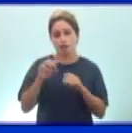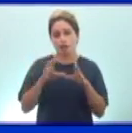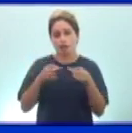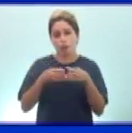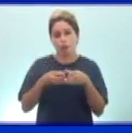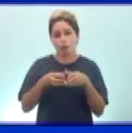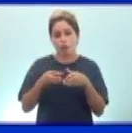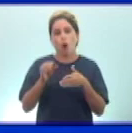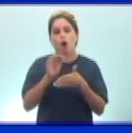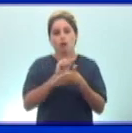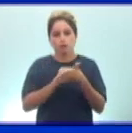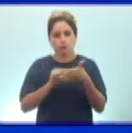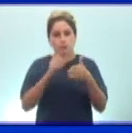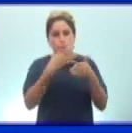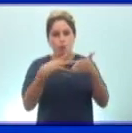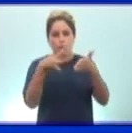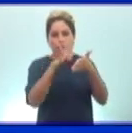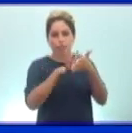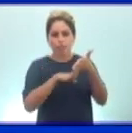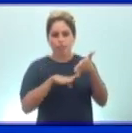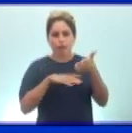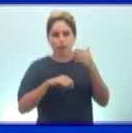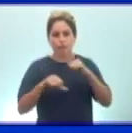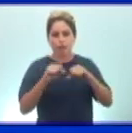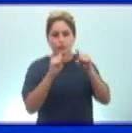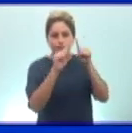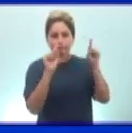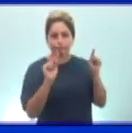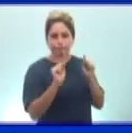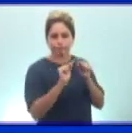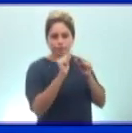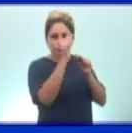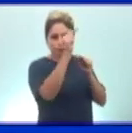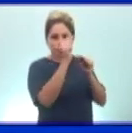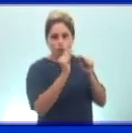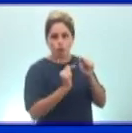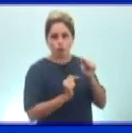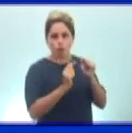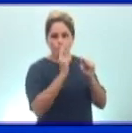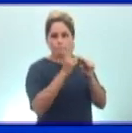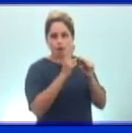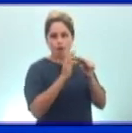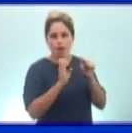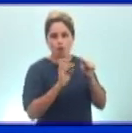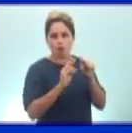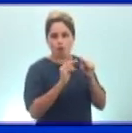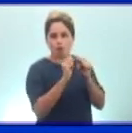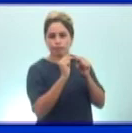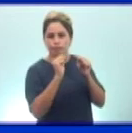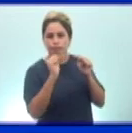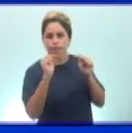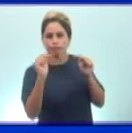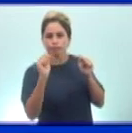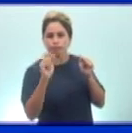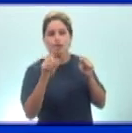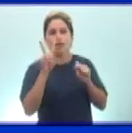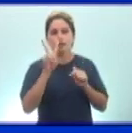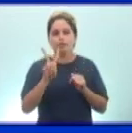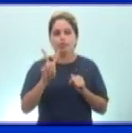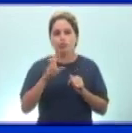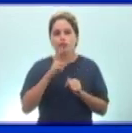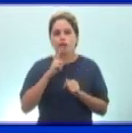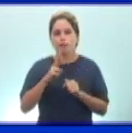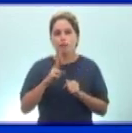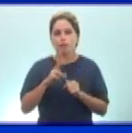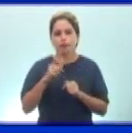posición en el grupo de la tabla periódica, que es el grupo 6A o grupo 16. El periodo que le corresponde es el segundo y la respuesta quedaría